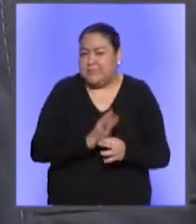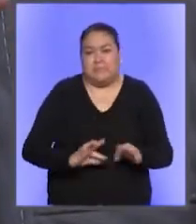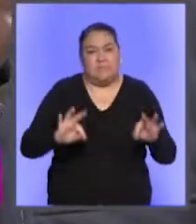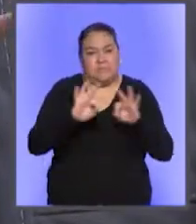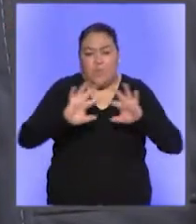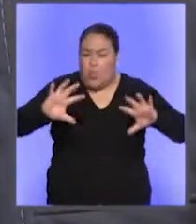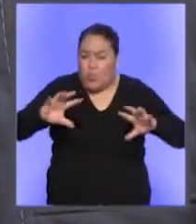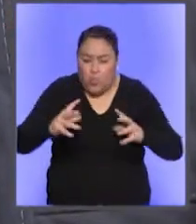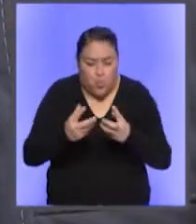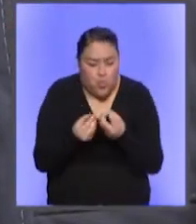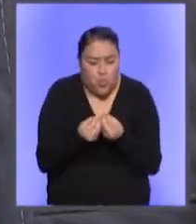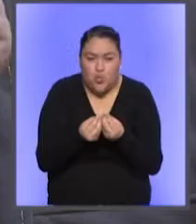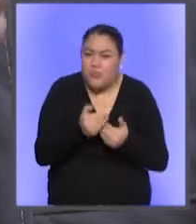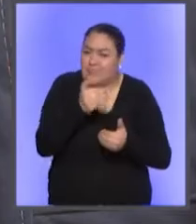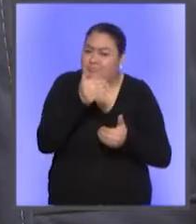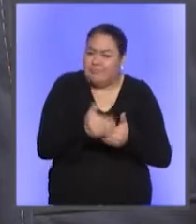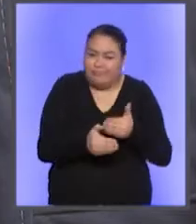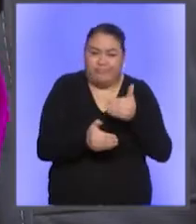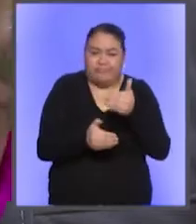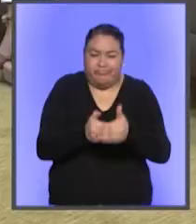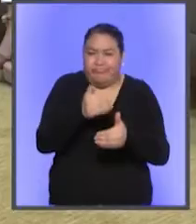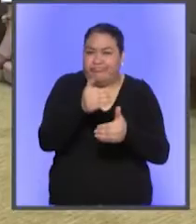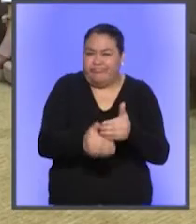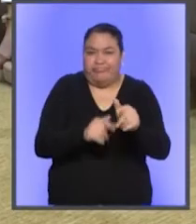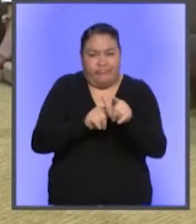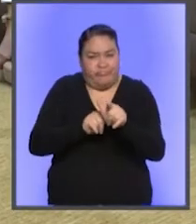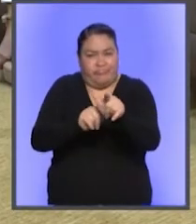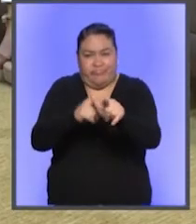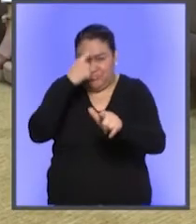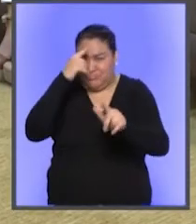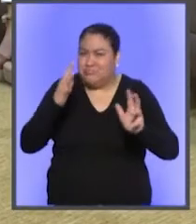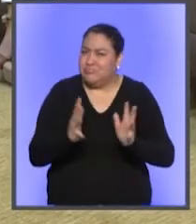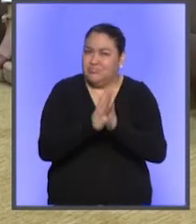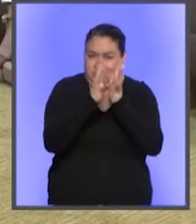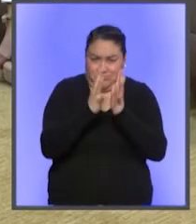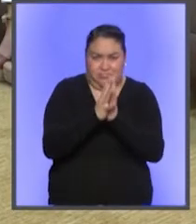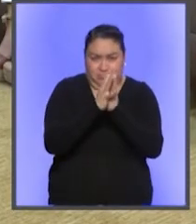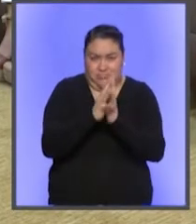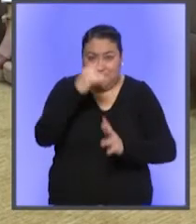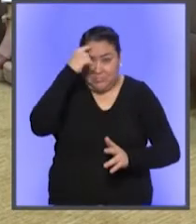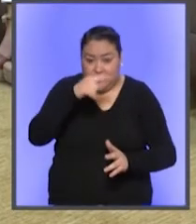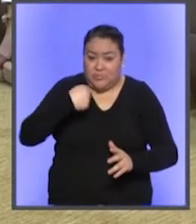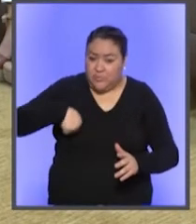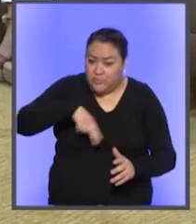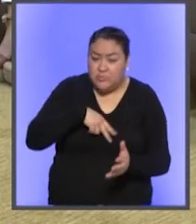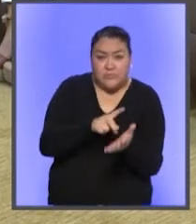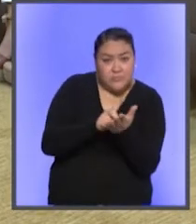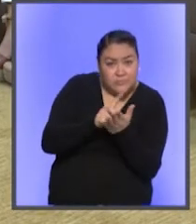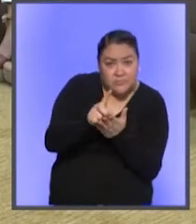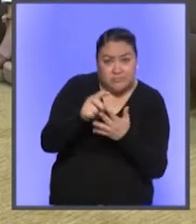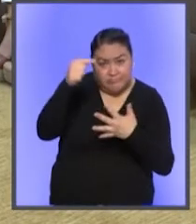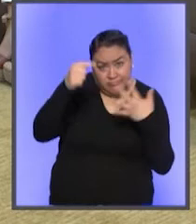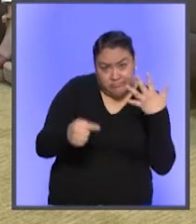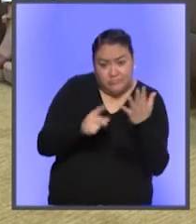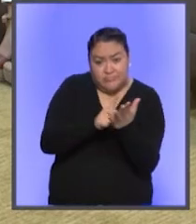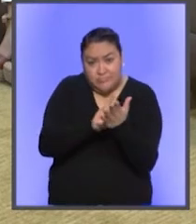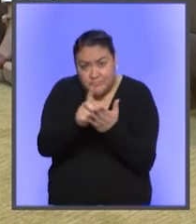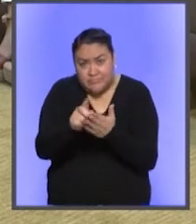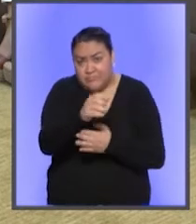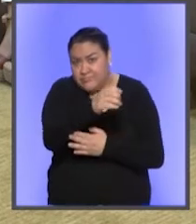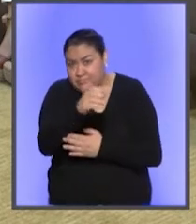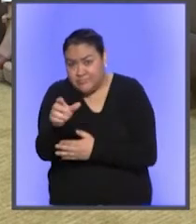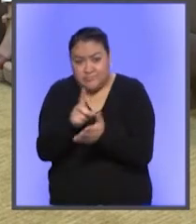así vamos a poder seguir avanzando en esta construcción de la democracia en el reconocimiento de los derechos